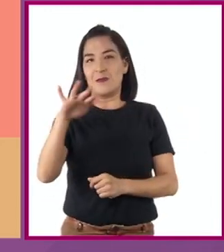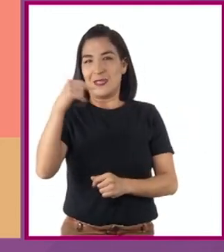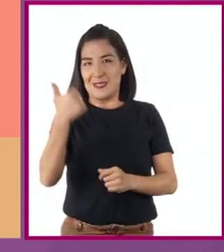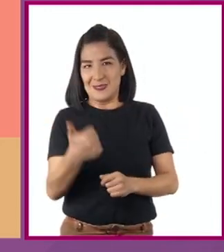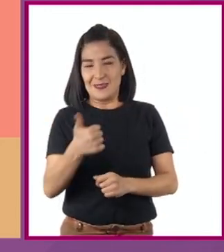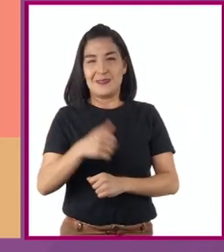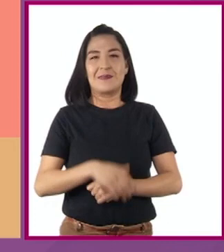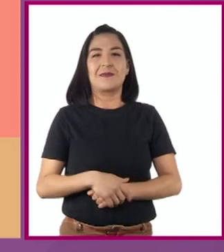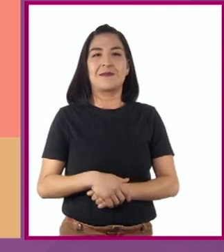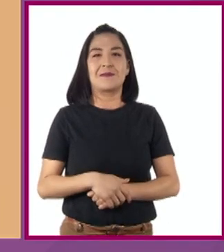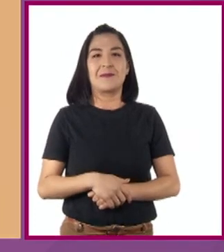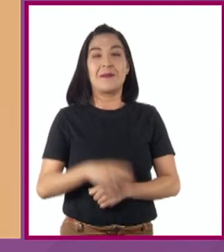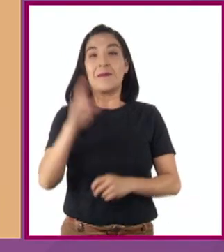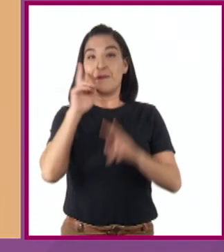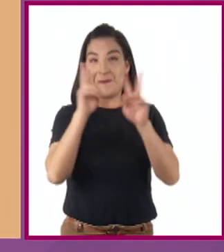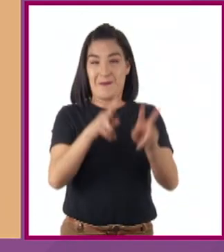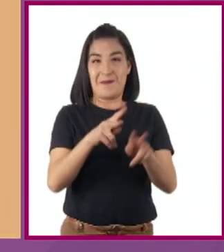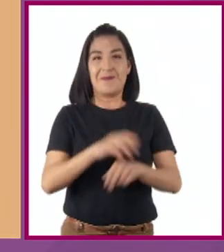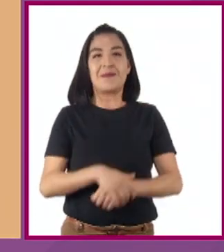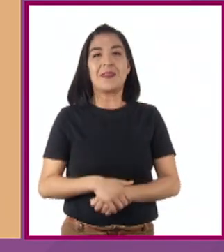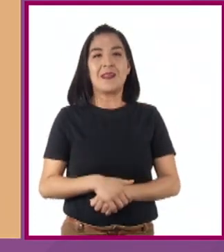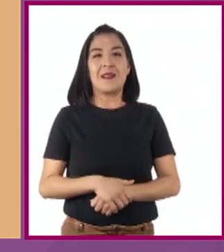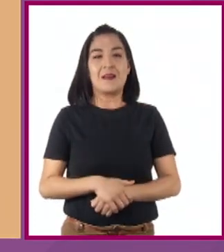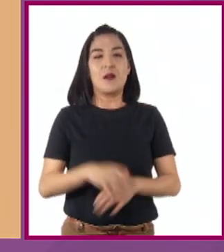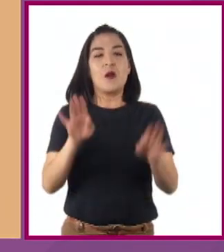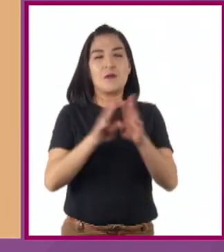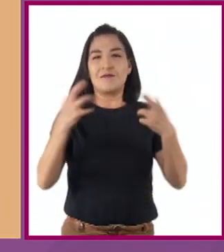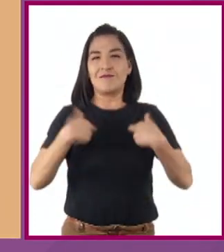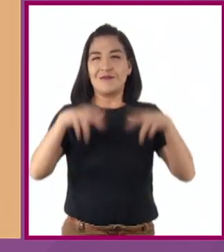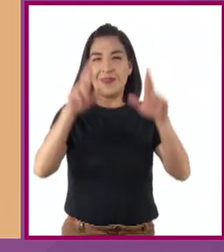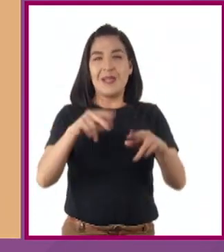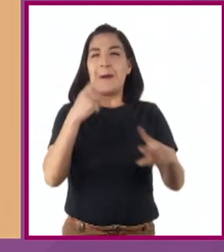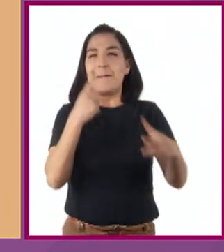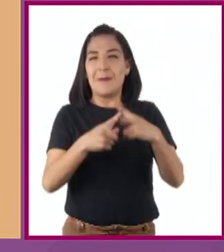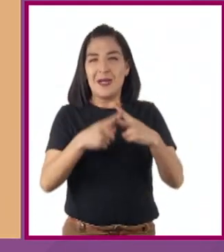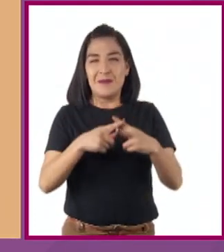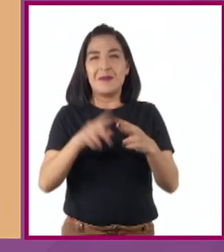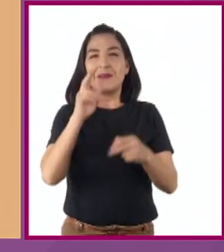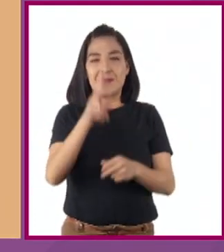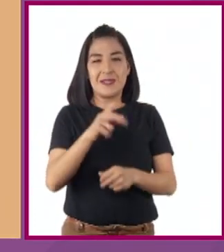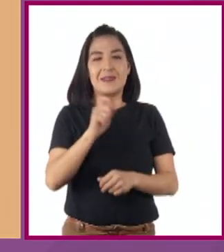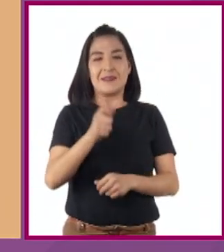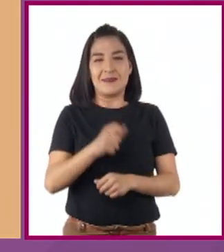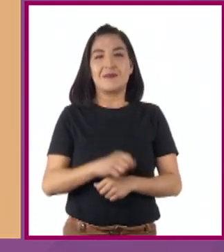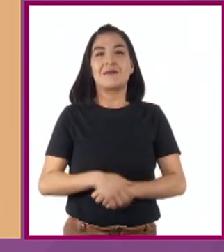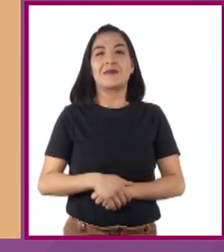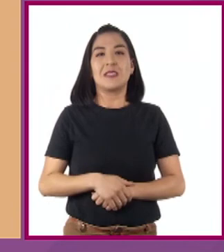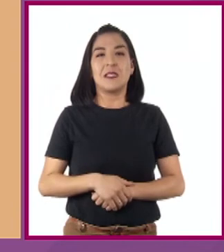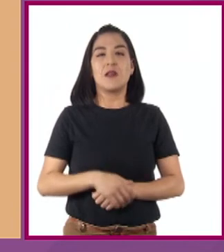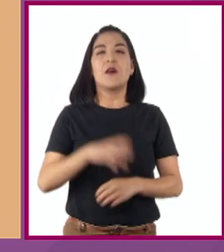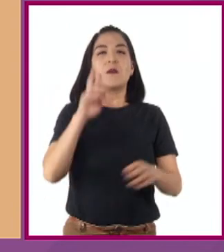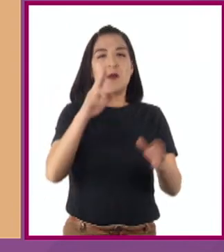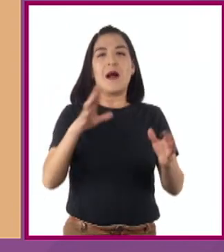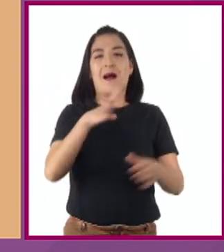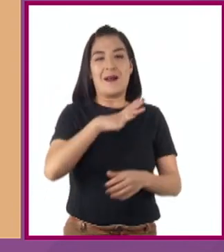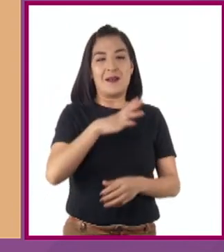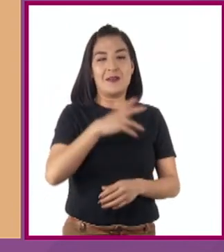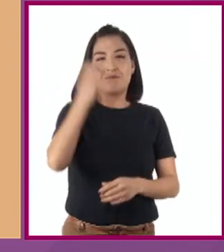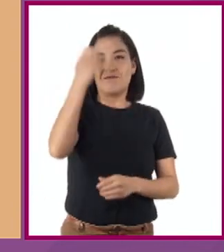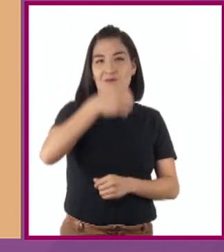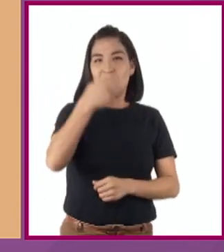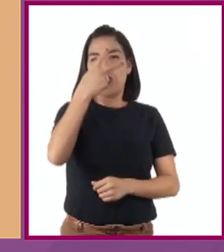29,256. Como pueden ver, al representar algebraicamente la situación, establecimos dos